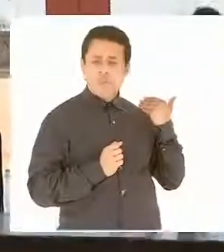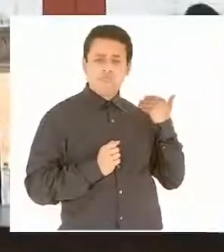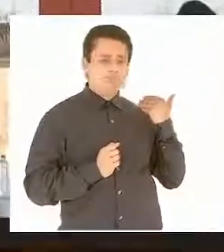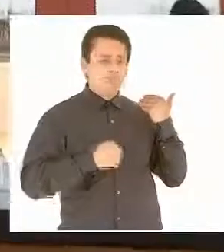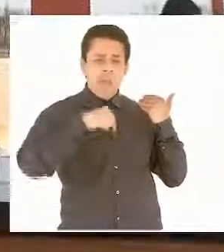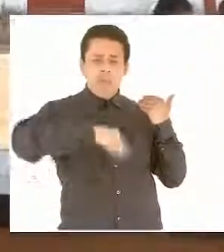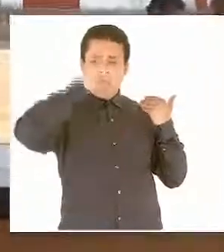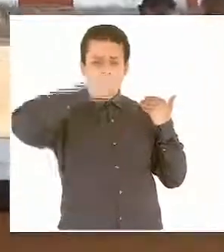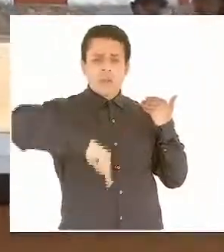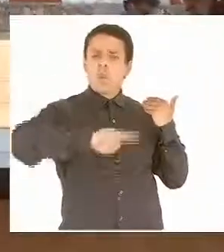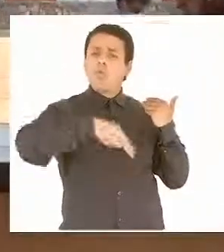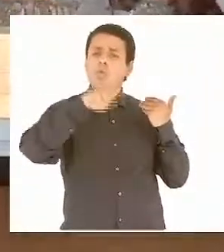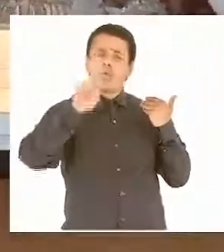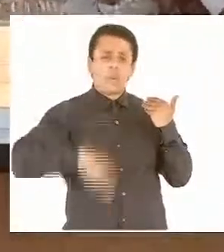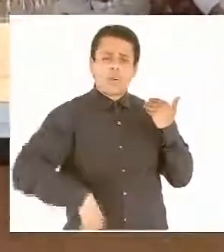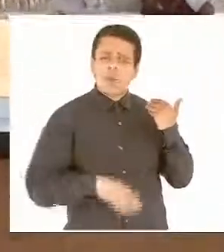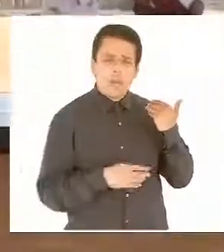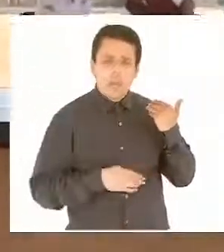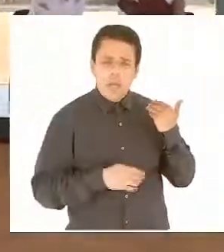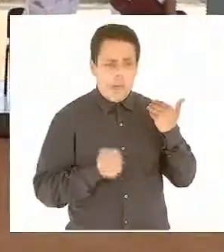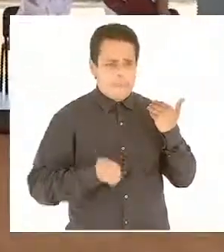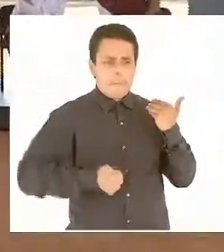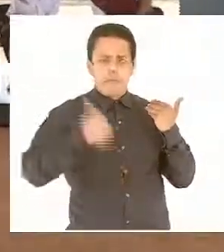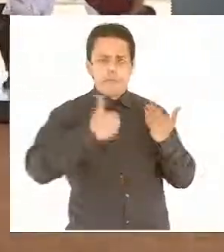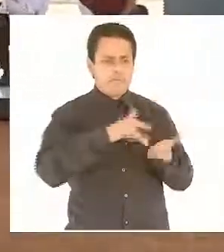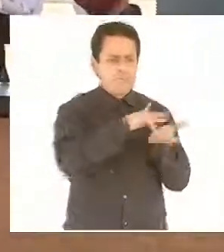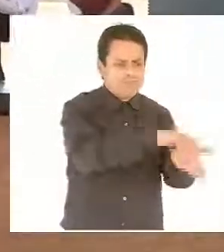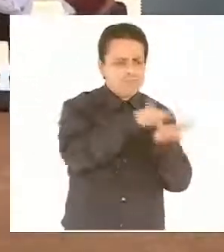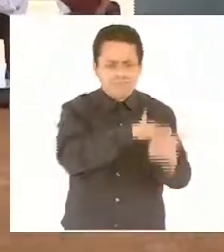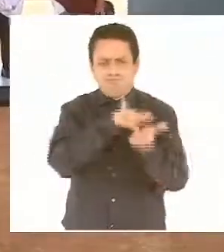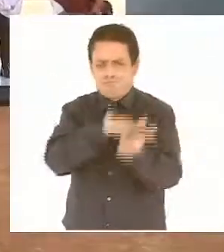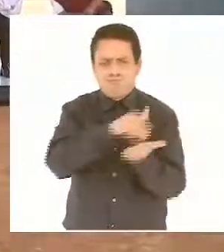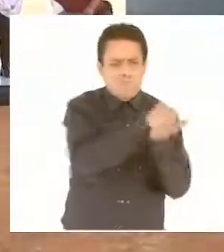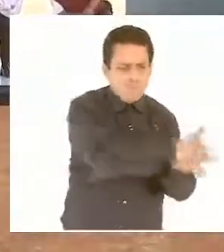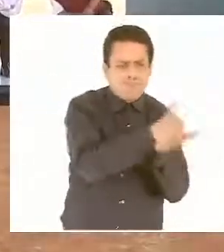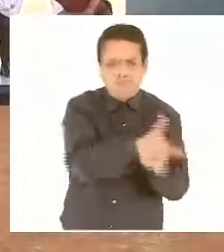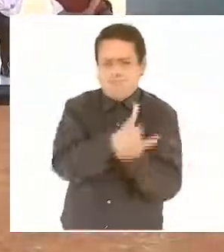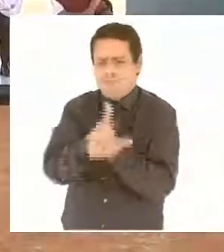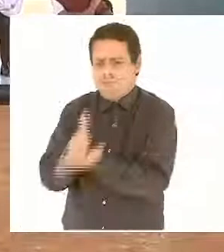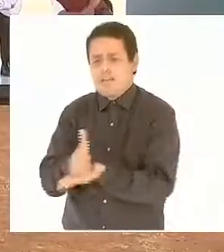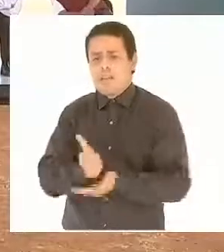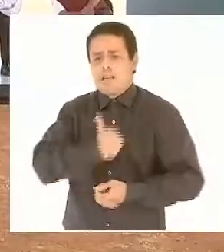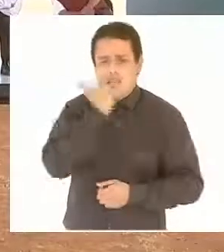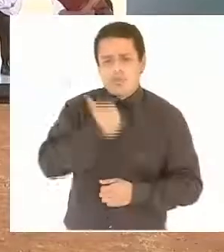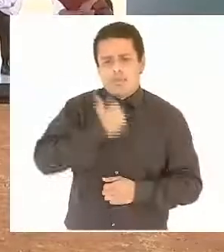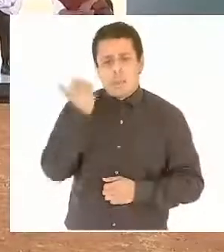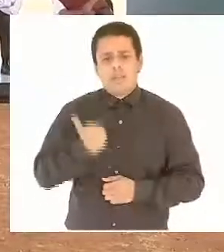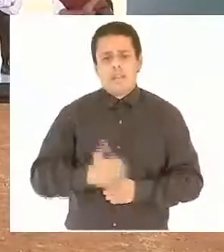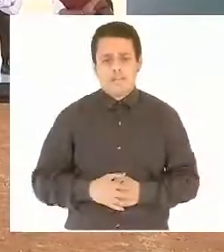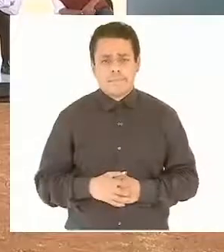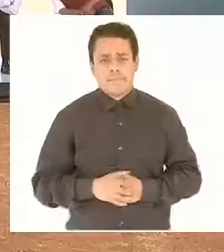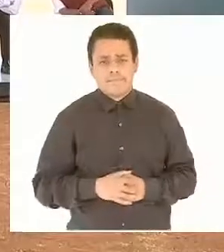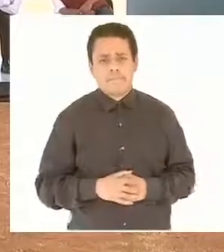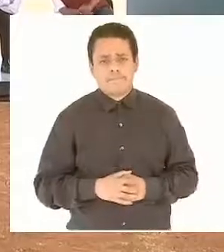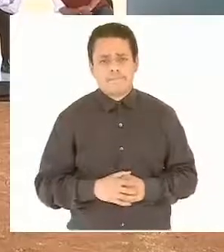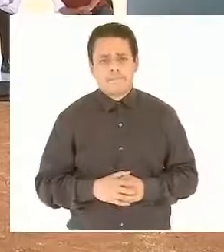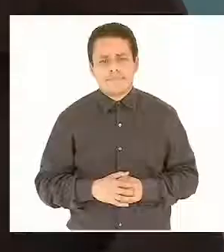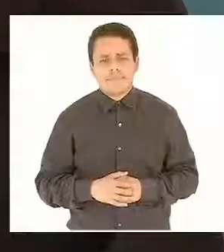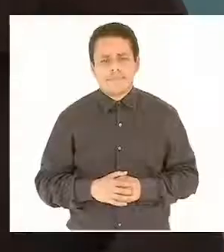México se había apoyado tanto a estudiantes como ahora.